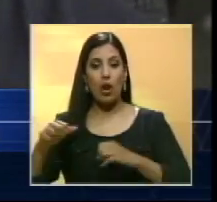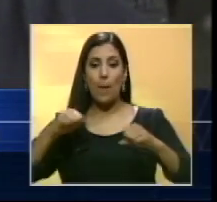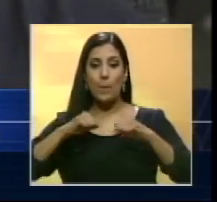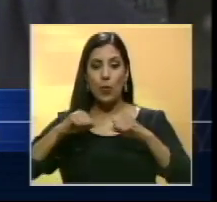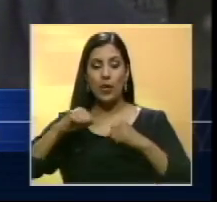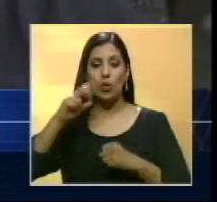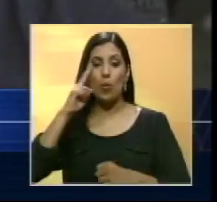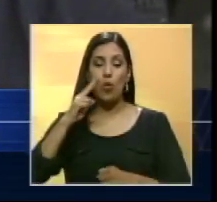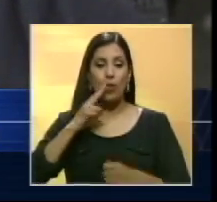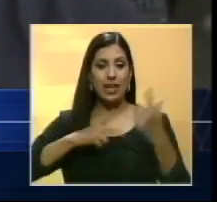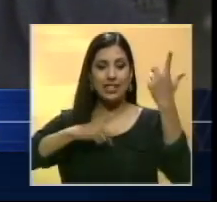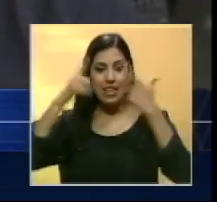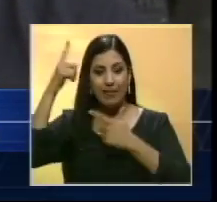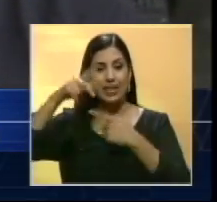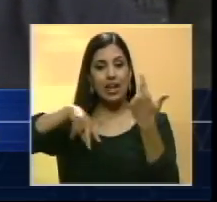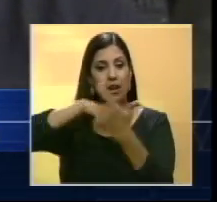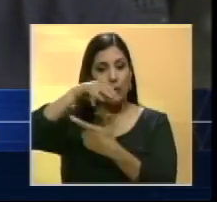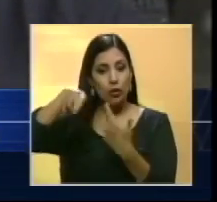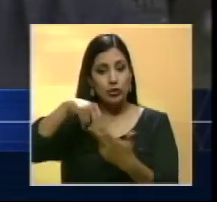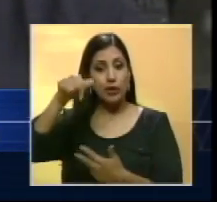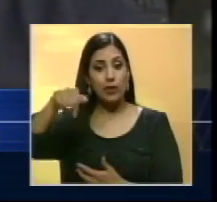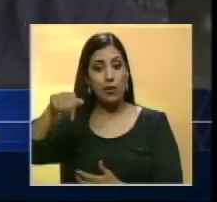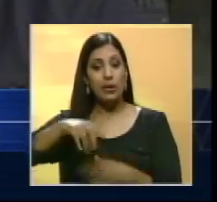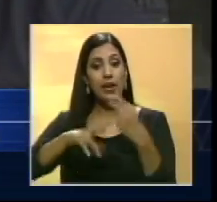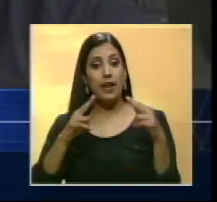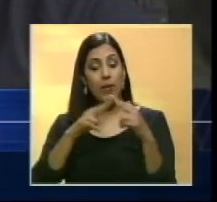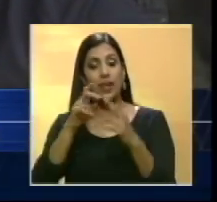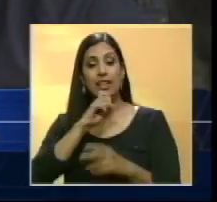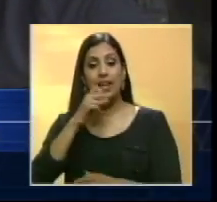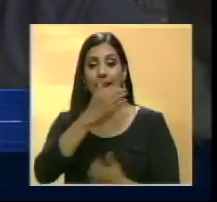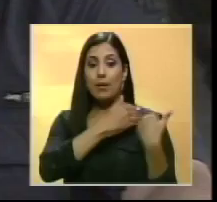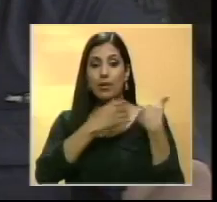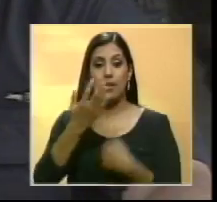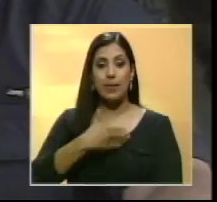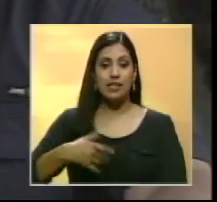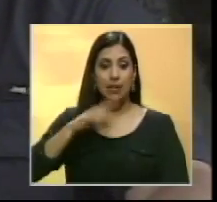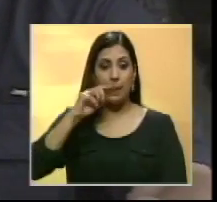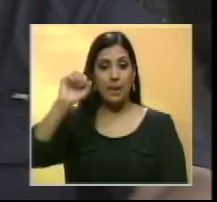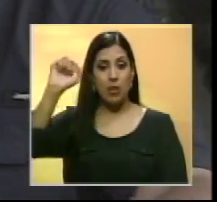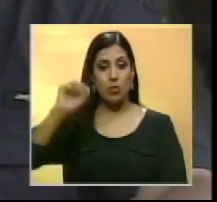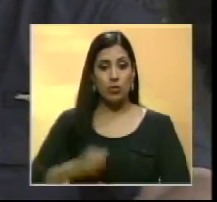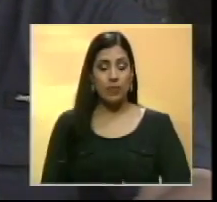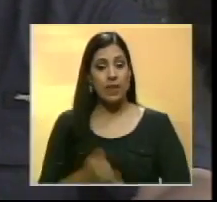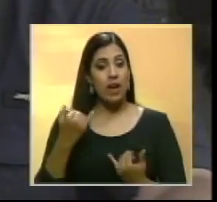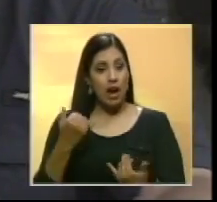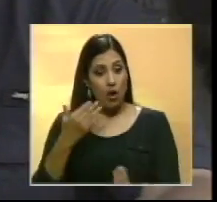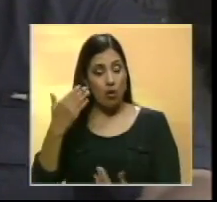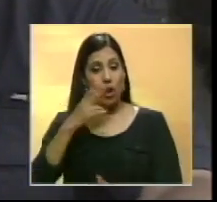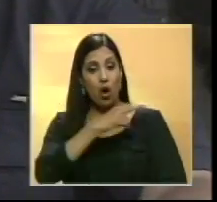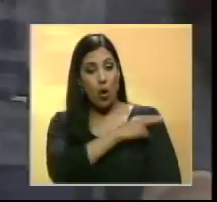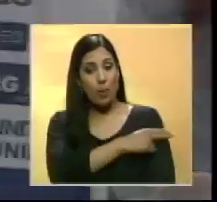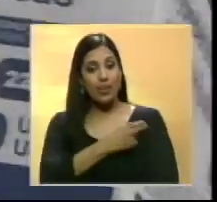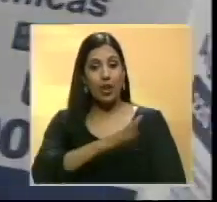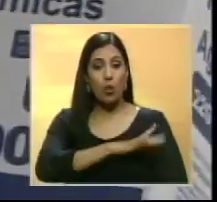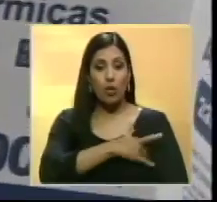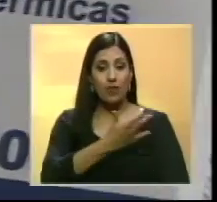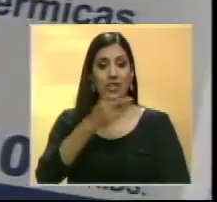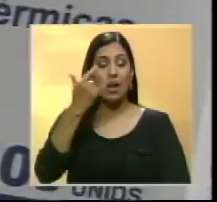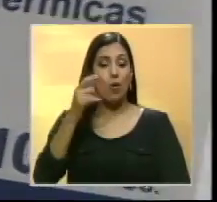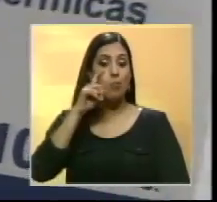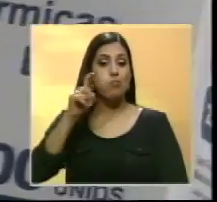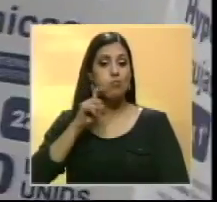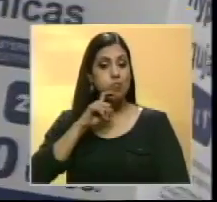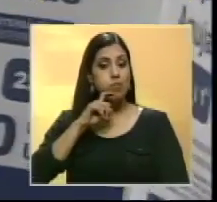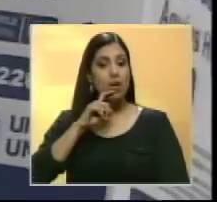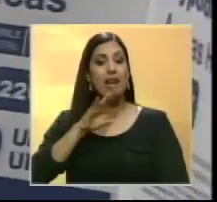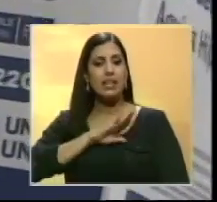movimiento bolivariano chavista revolucionario, hoy encabezado por nuestro presidente Nicolás Maduro. Señaló que el Hospital Universitario y la Maternidad